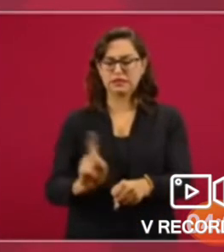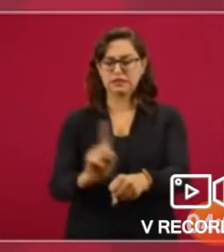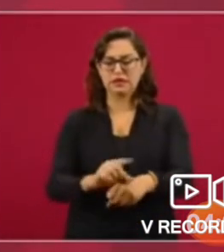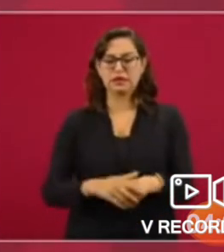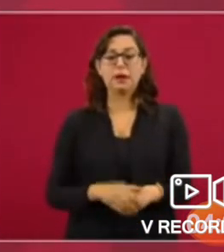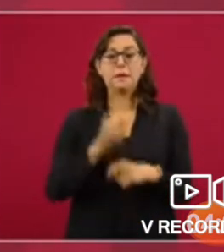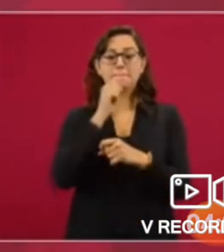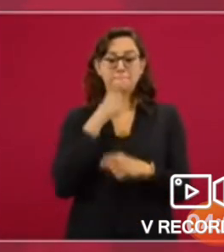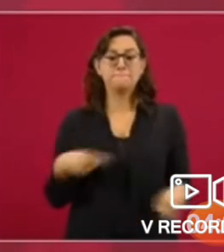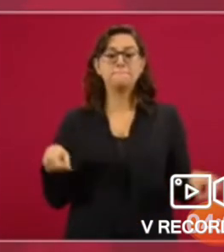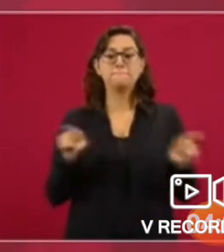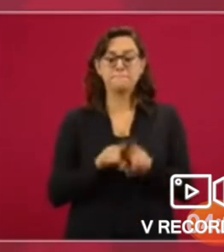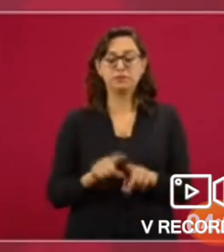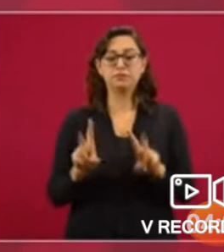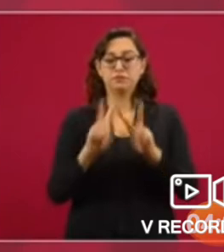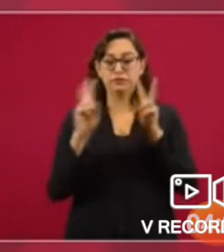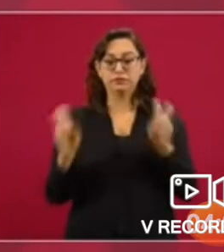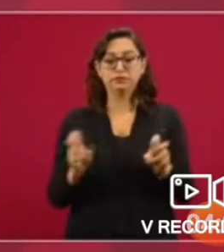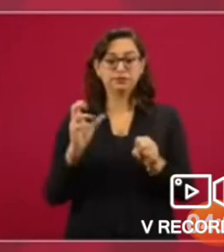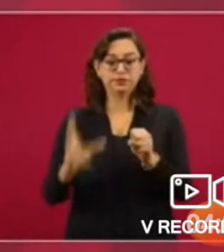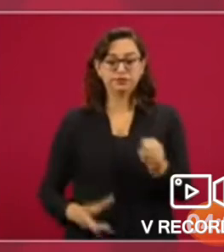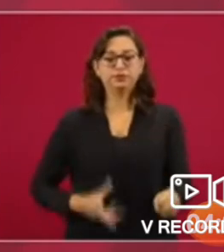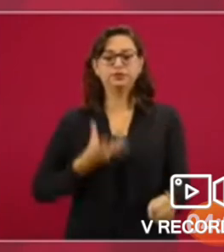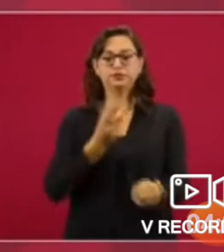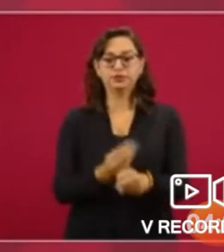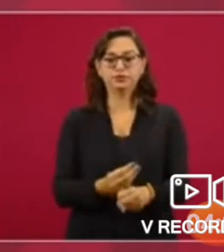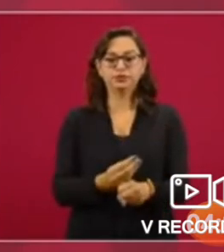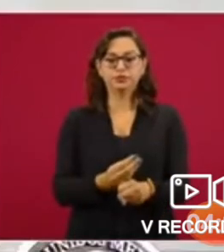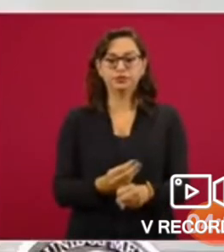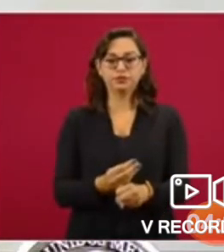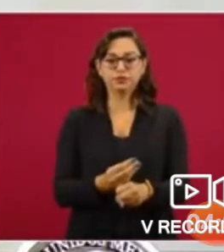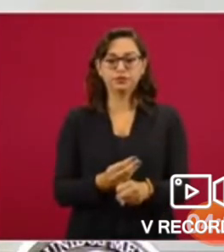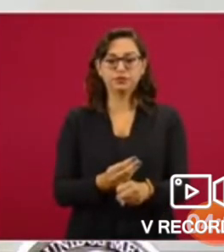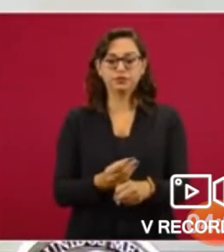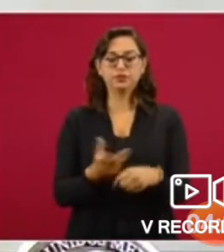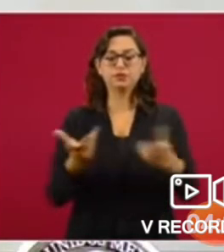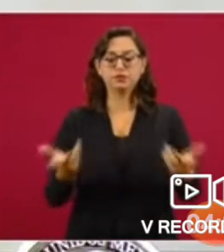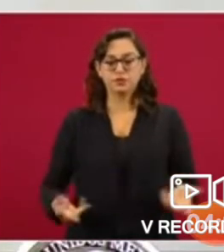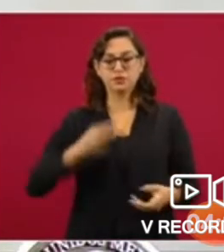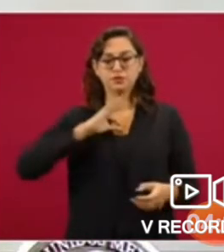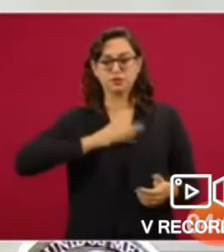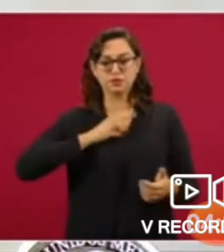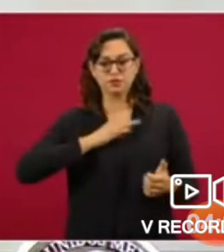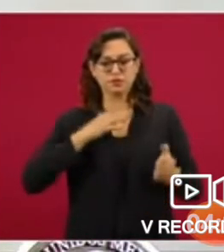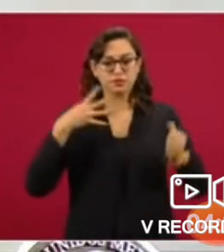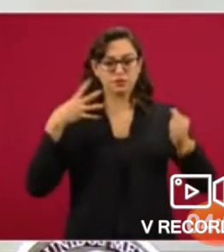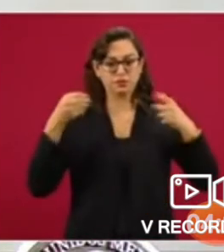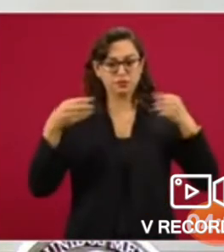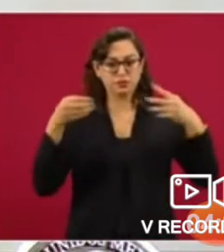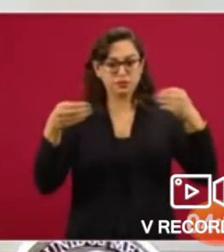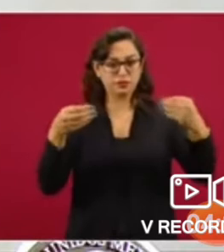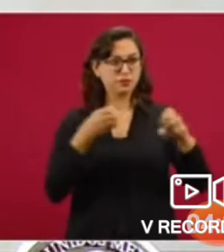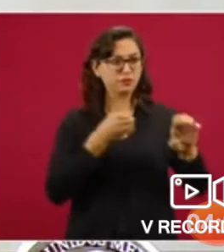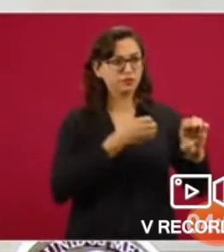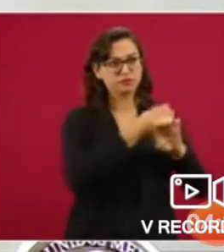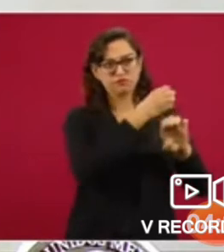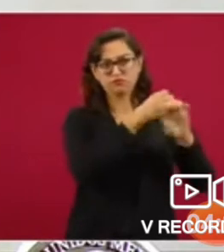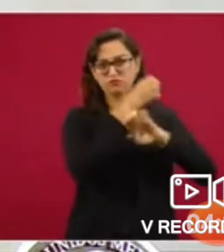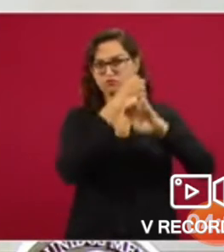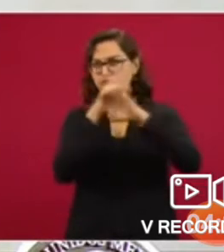como tema complementario se va a tratar el comportamiento de la epidemia en las entidades